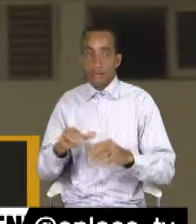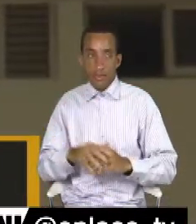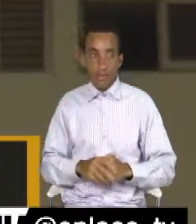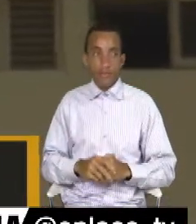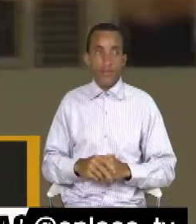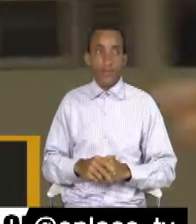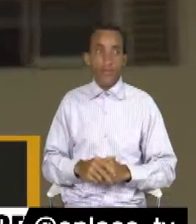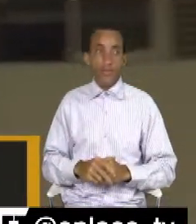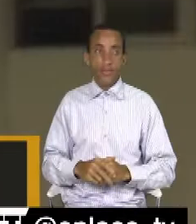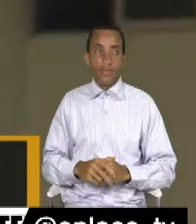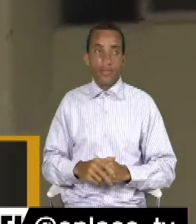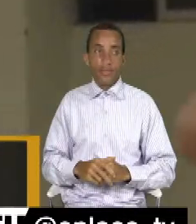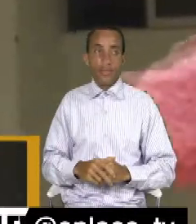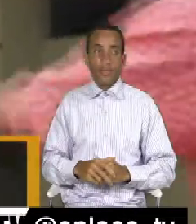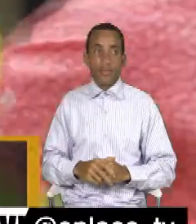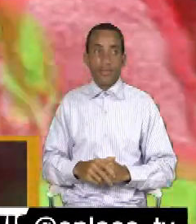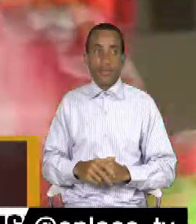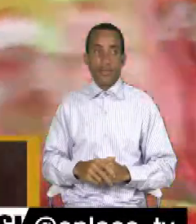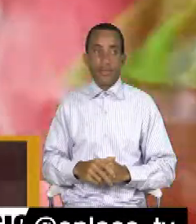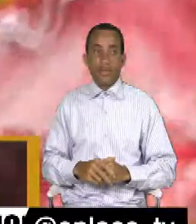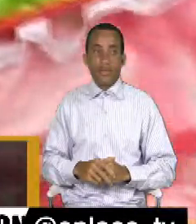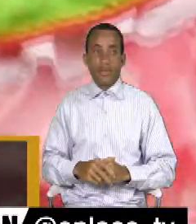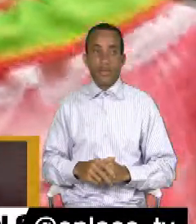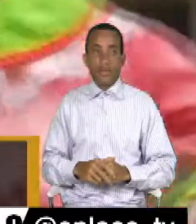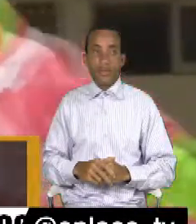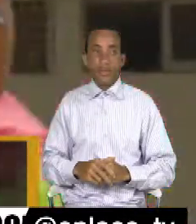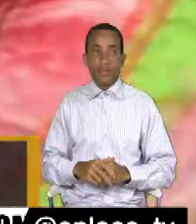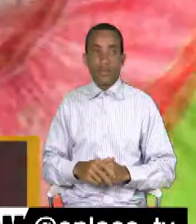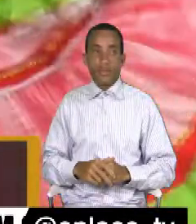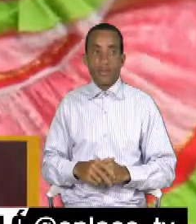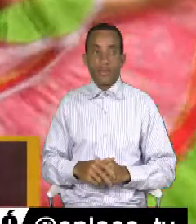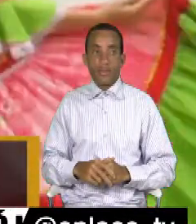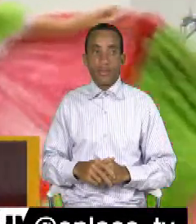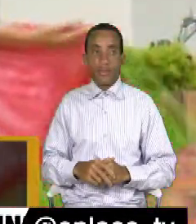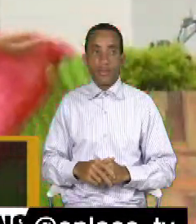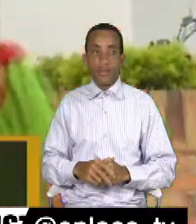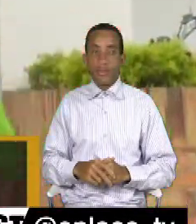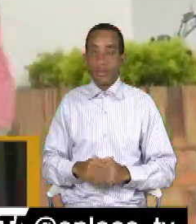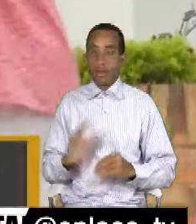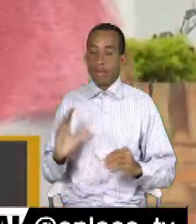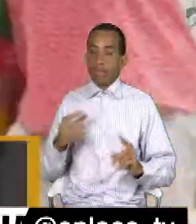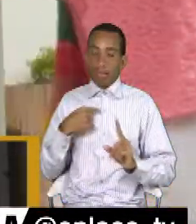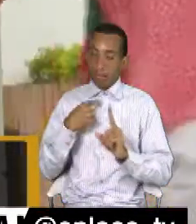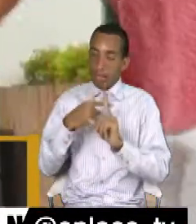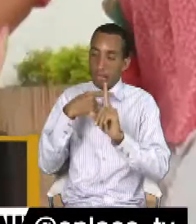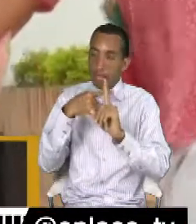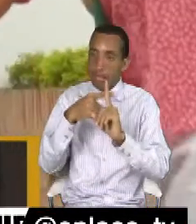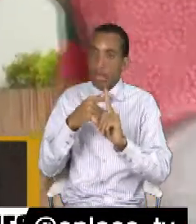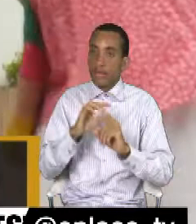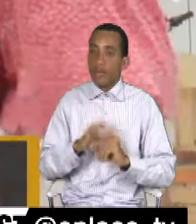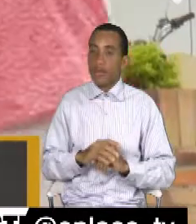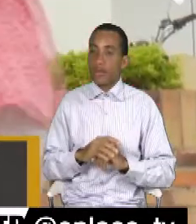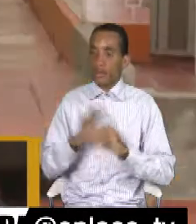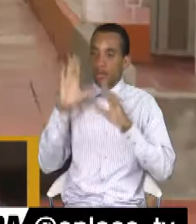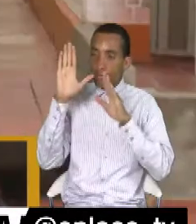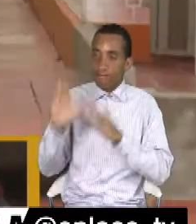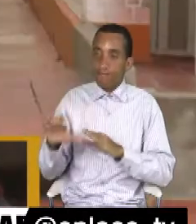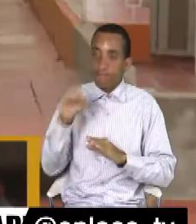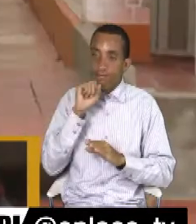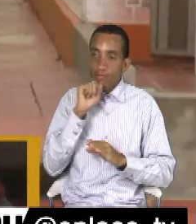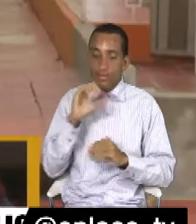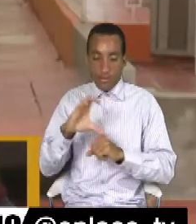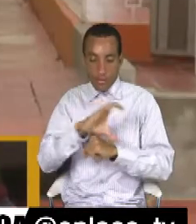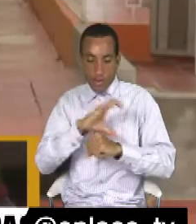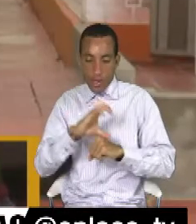que a mí me quiera, yo le pongo condiciones. Con mucho optimismo esta pareja afronta el reto de dejar en alto el nombre de la ciudad. De